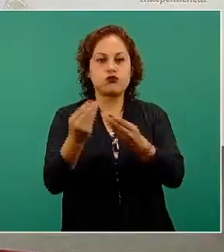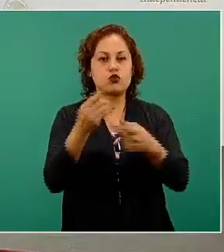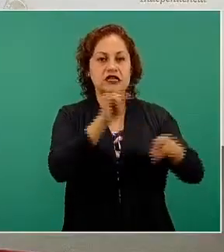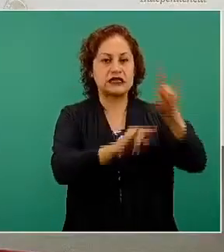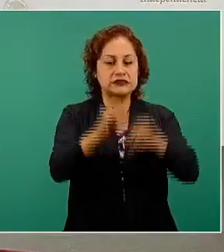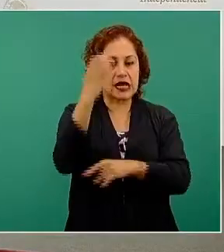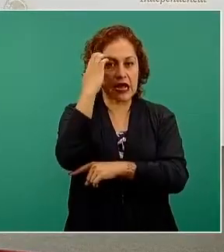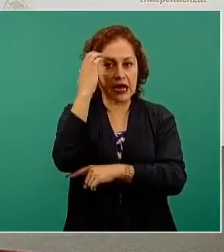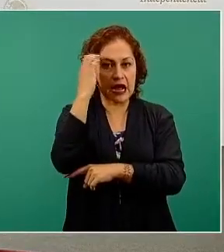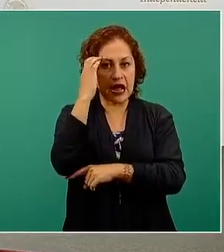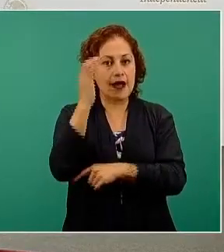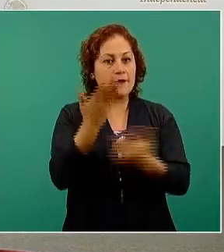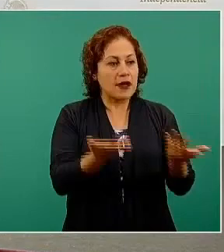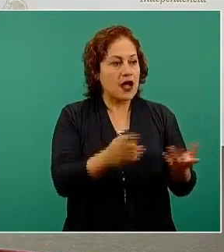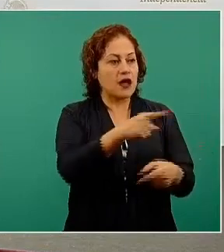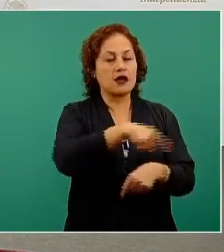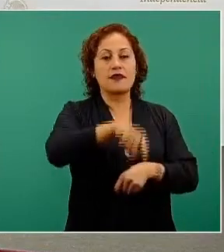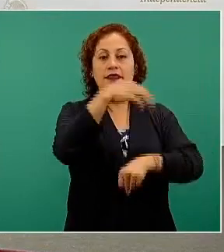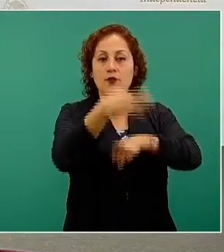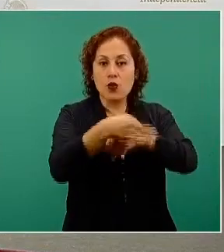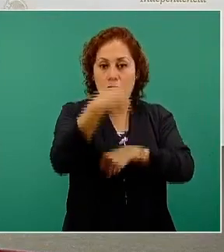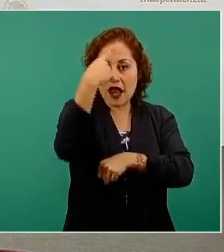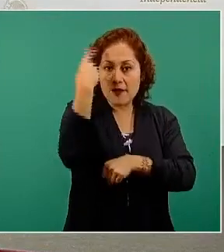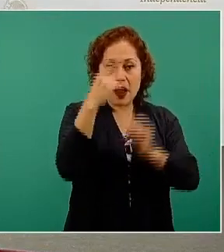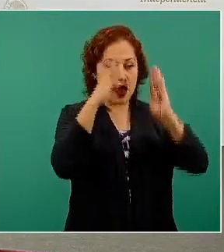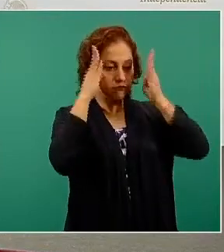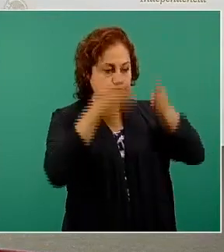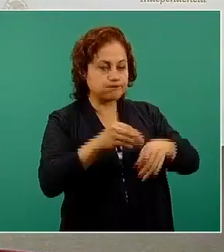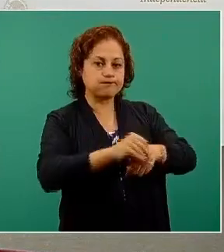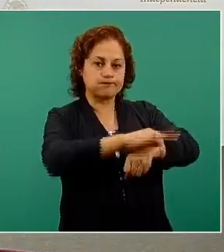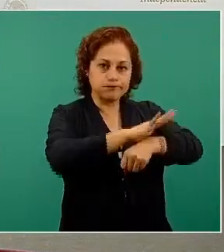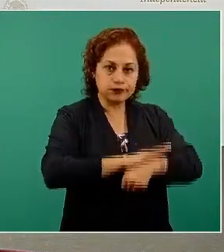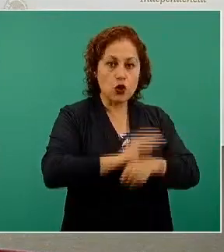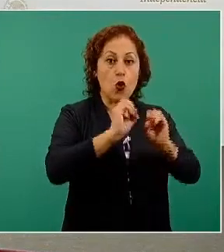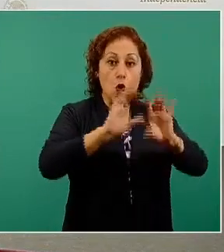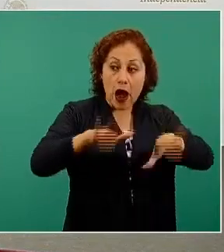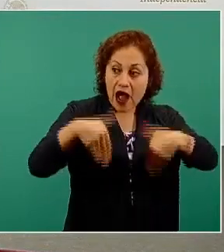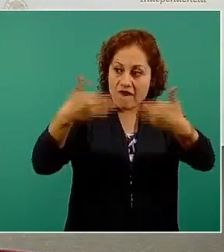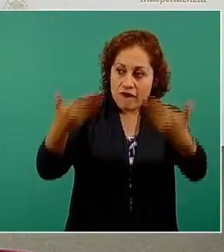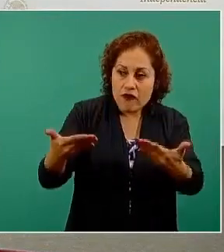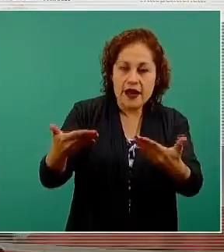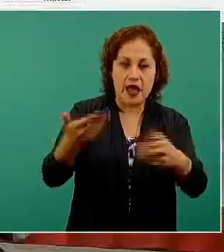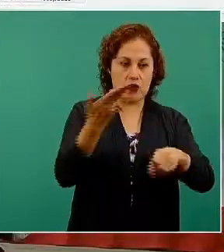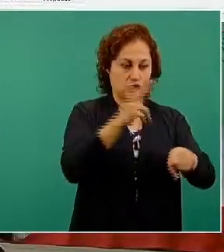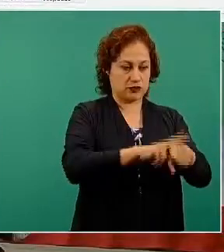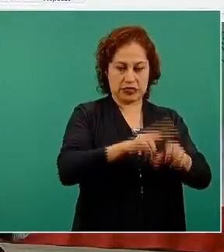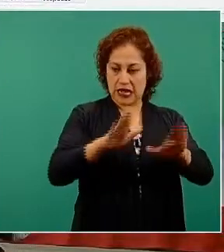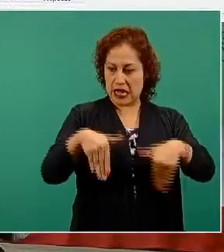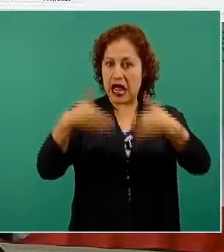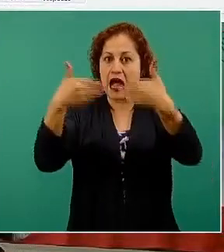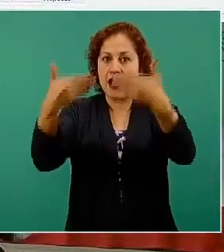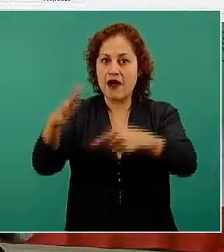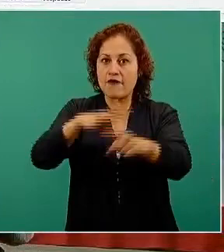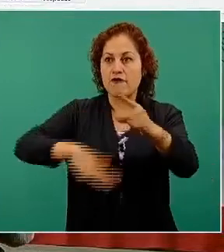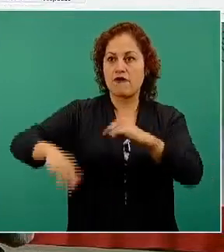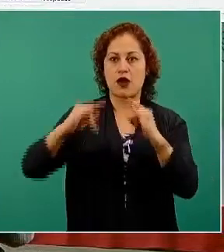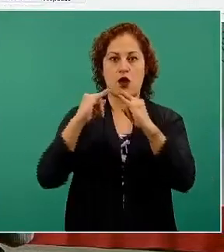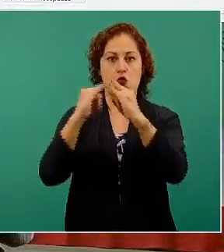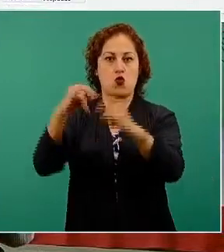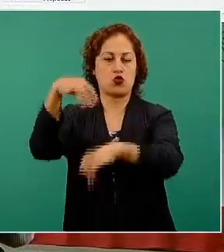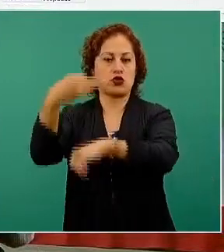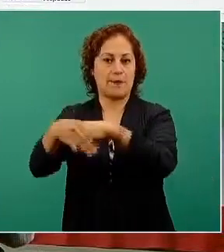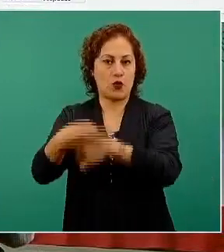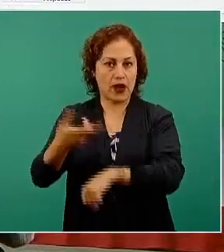abrieron salas de terapia intensiva fuera de las unidades de terapia intensiva, se habilitaron pisos de hospitalización general para